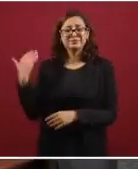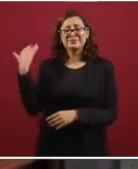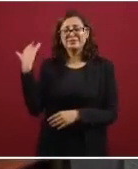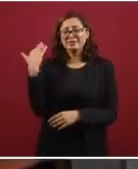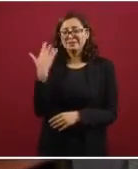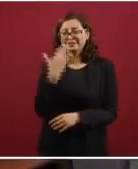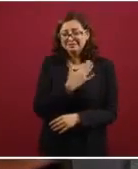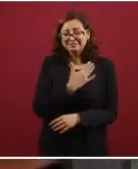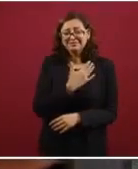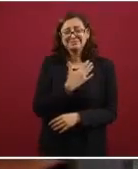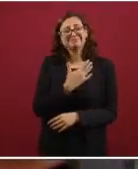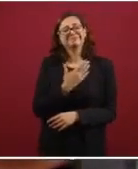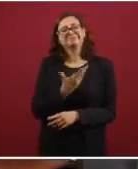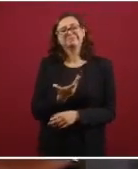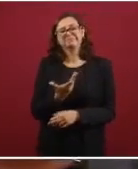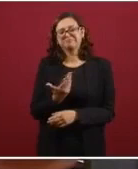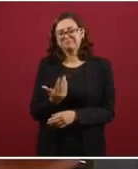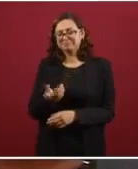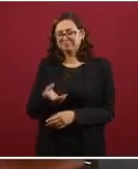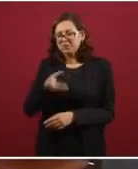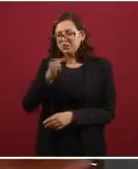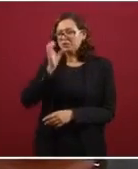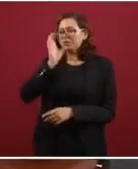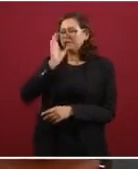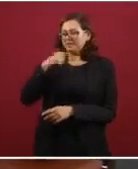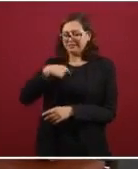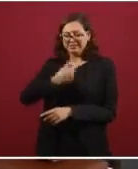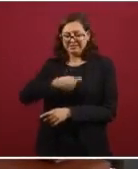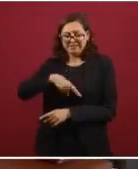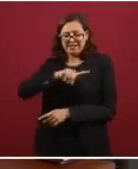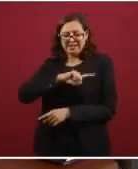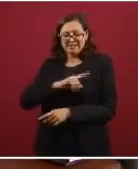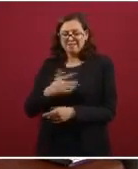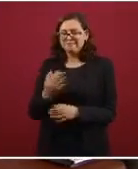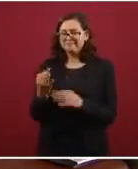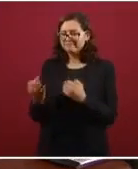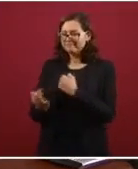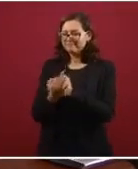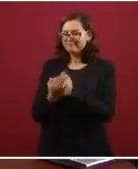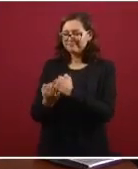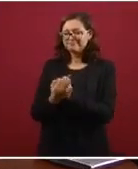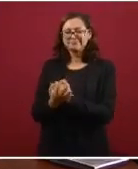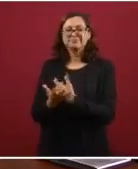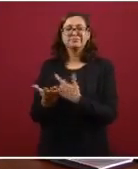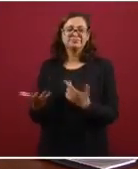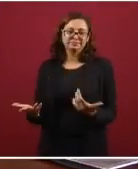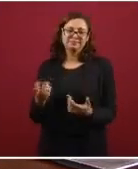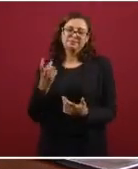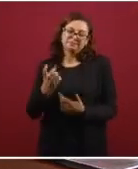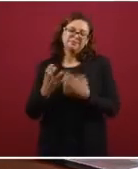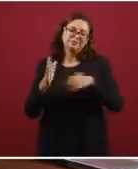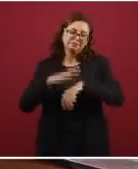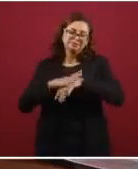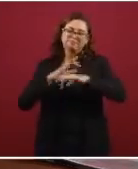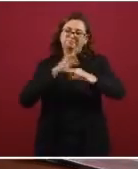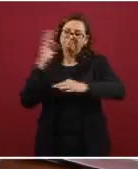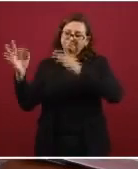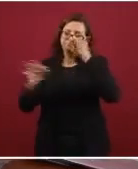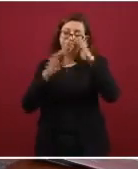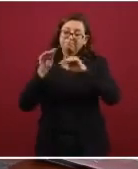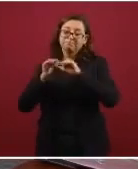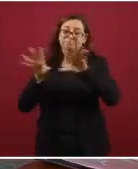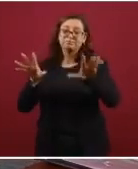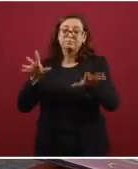sabrosas, nutritivas. Entonces, vamos a orientar mucho. Esto tiene que ver con la prevención